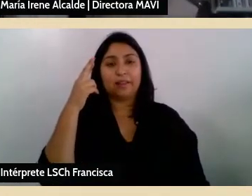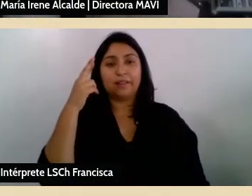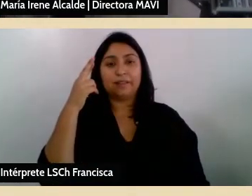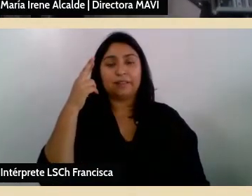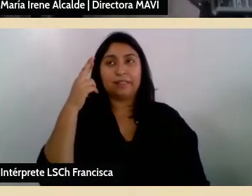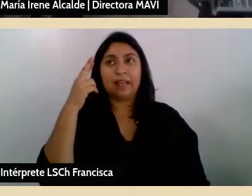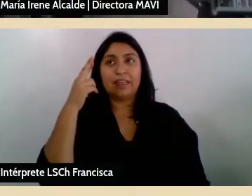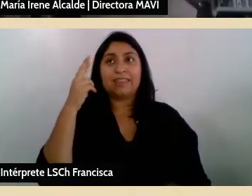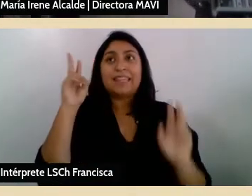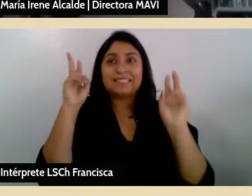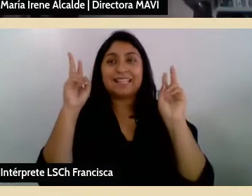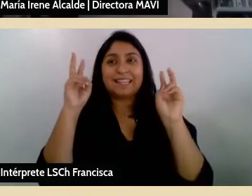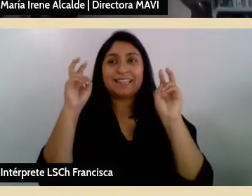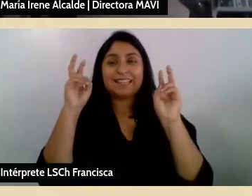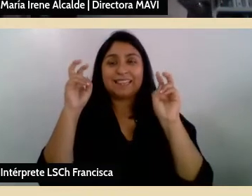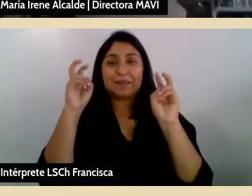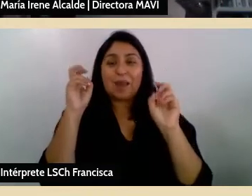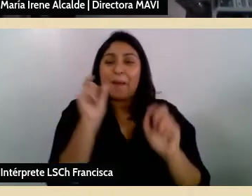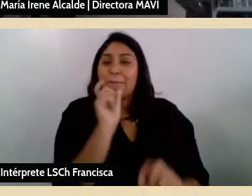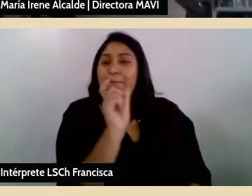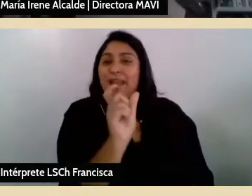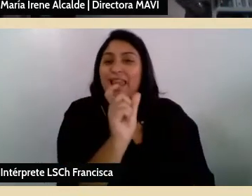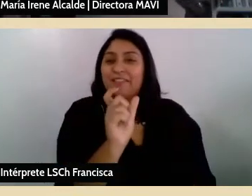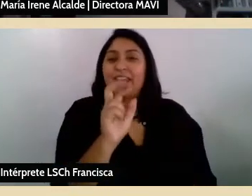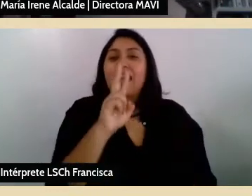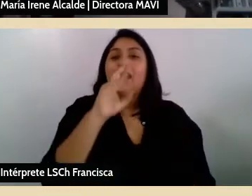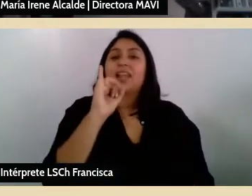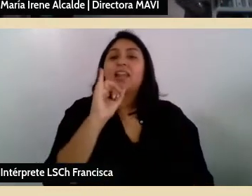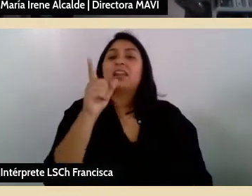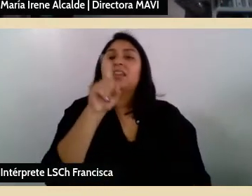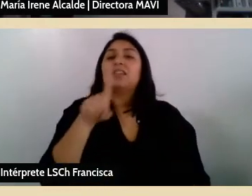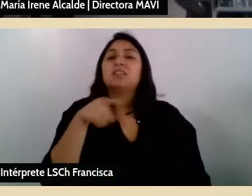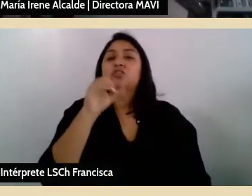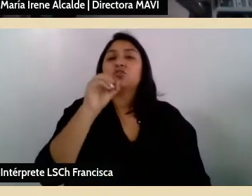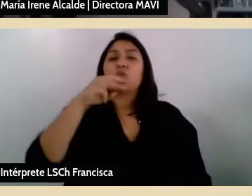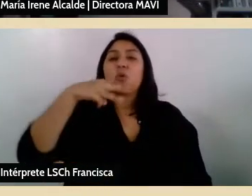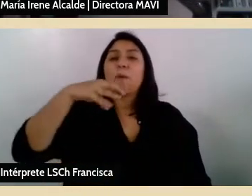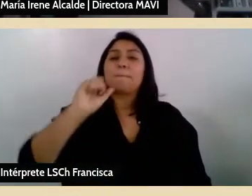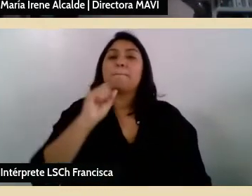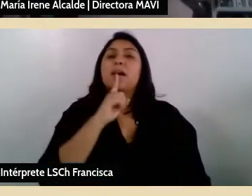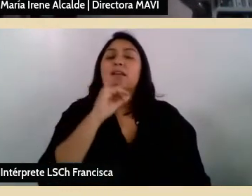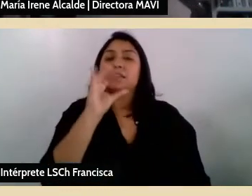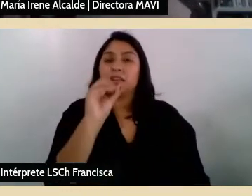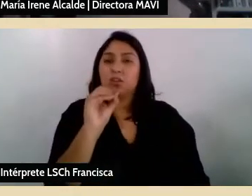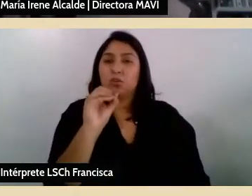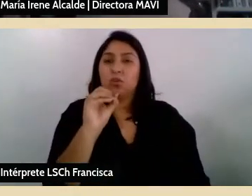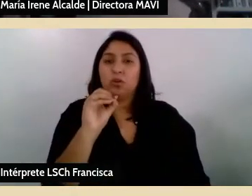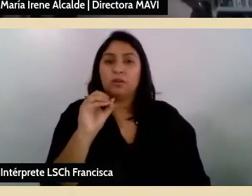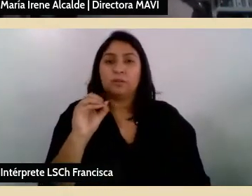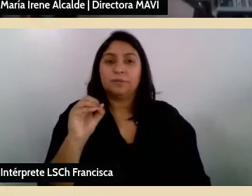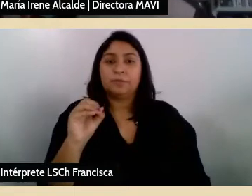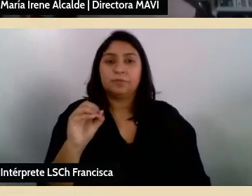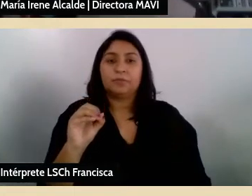de ese término que yo creo que le viene muy bien y que la Paula ha sabido interpretar muy bien también. Exactamente, bueno,